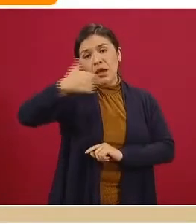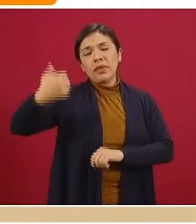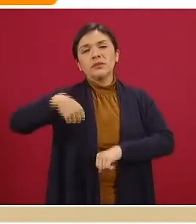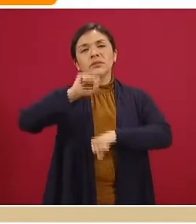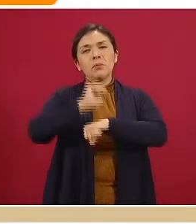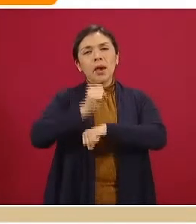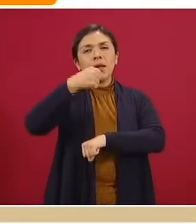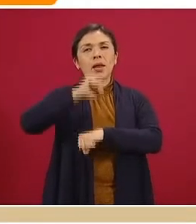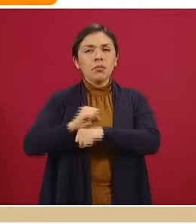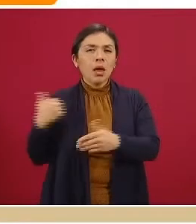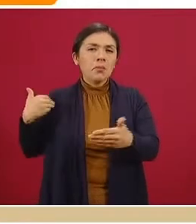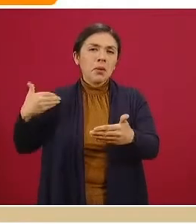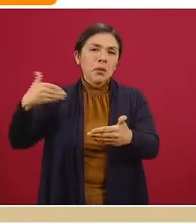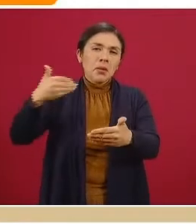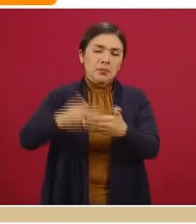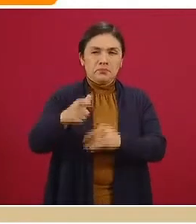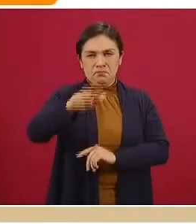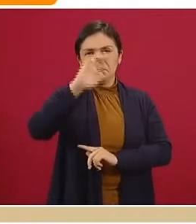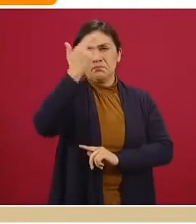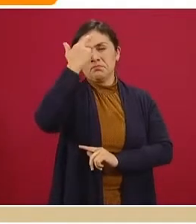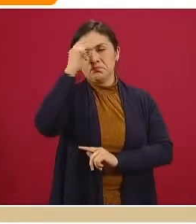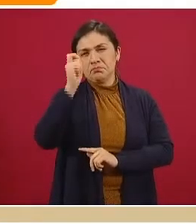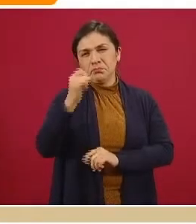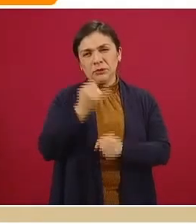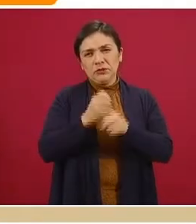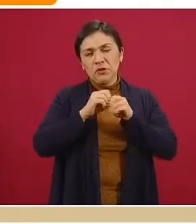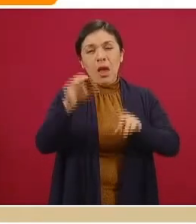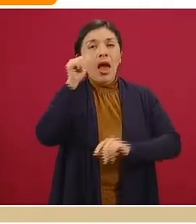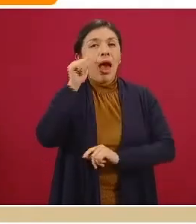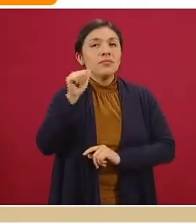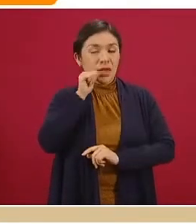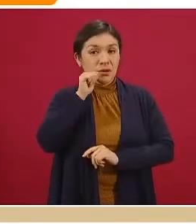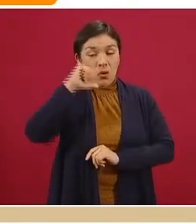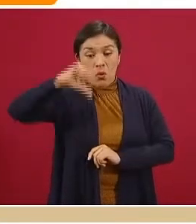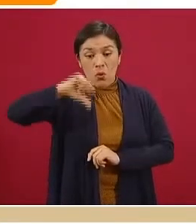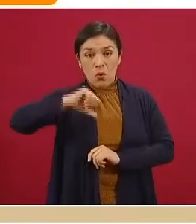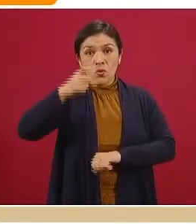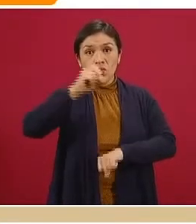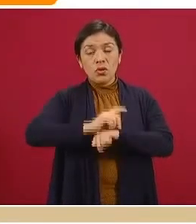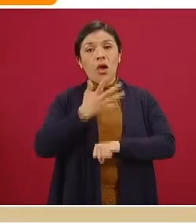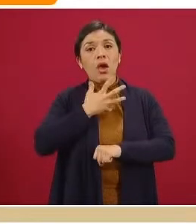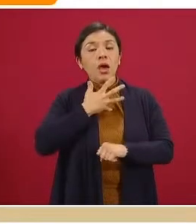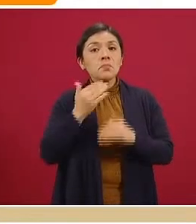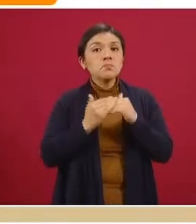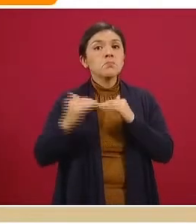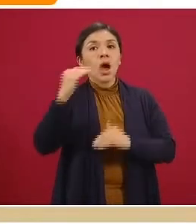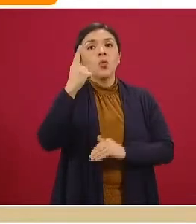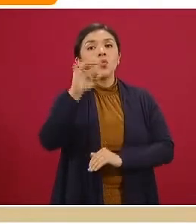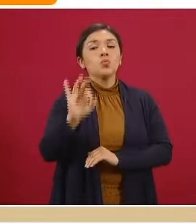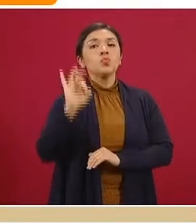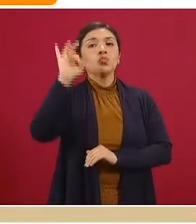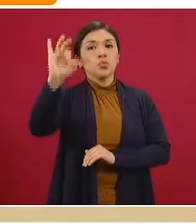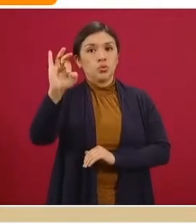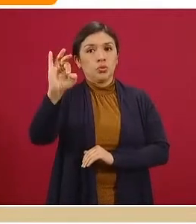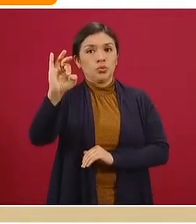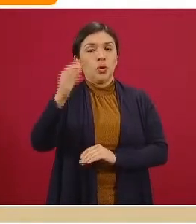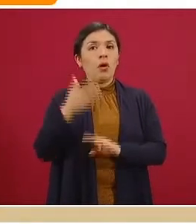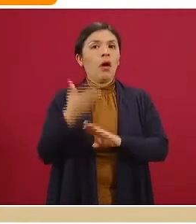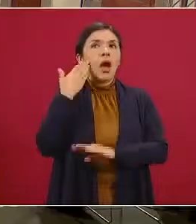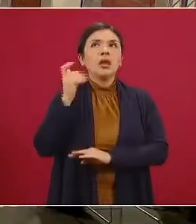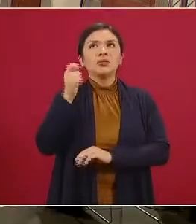semanas epidemiológicas. Si recuerdan ustedes el dato del día de ayer, hoy tenemos el incremento de un punto porcentual. Habíamos